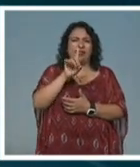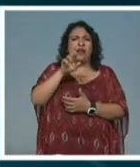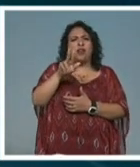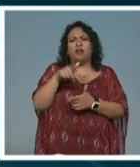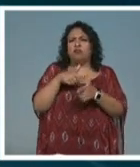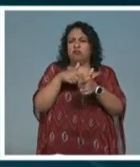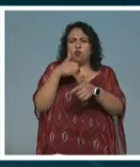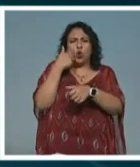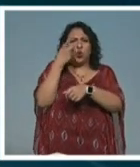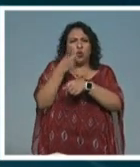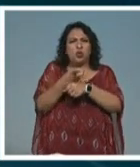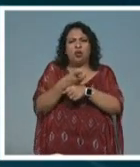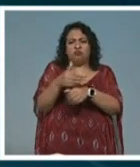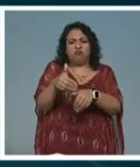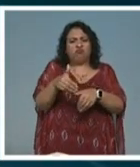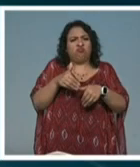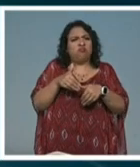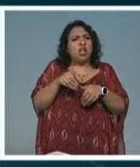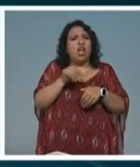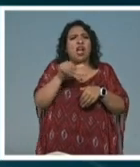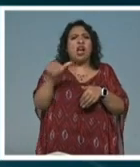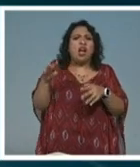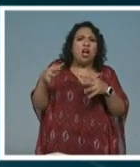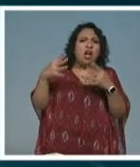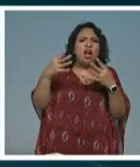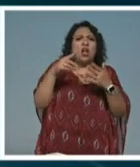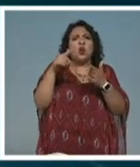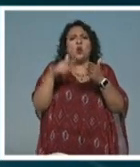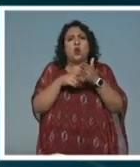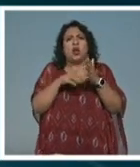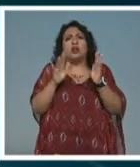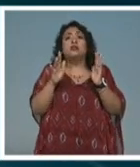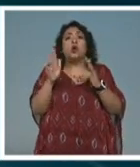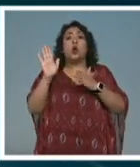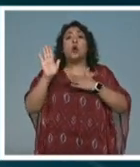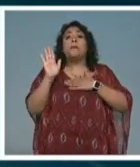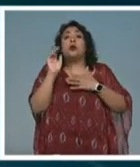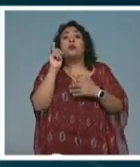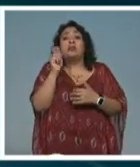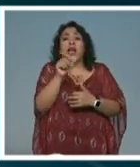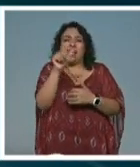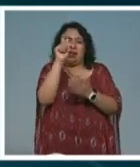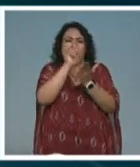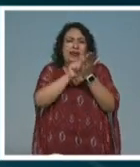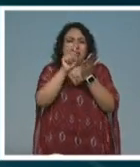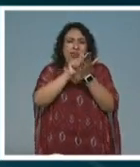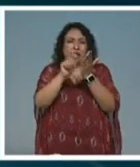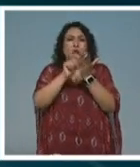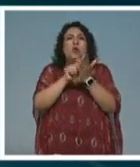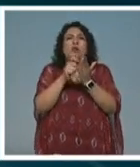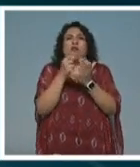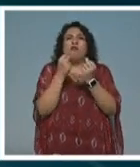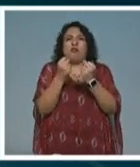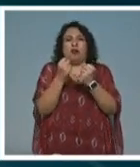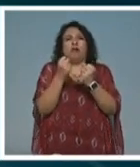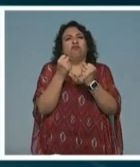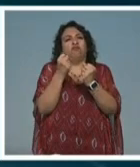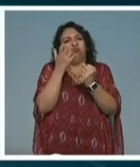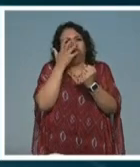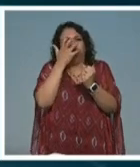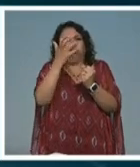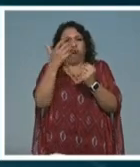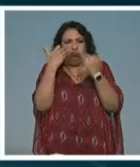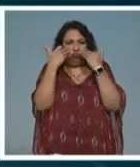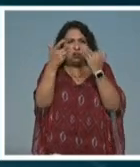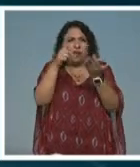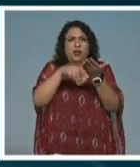mantuvo por voluntad al margen de los cenáculos y las capillas. Su compromiso era con la literatura y con el rigor formal que atestiguan